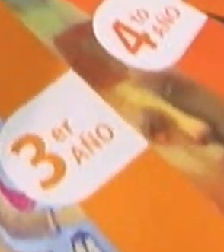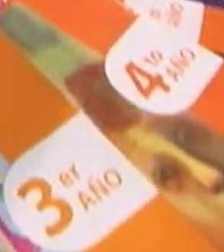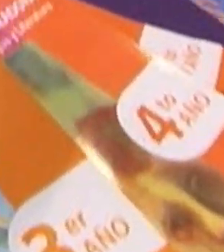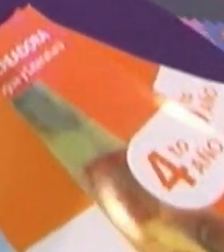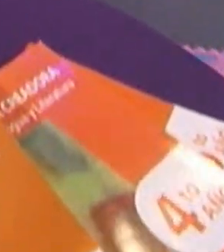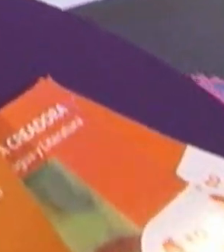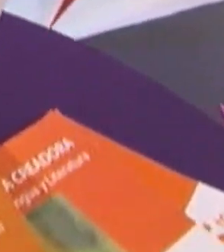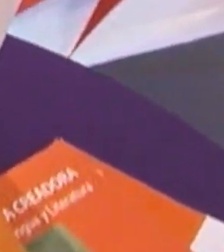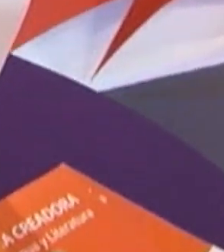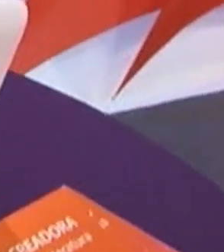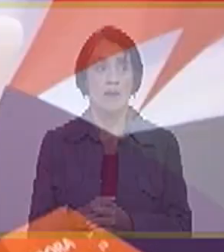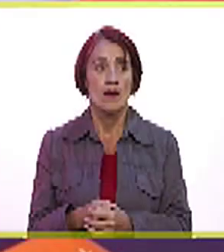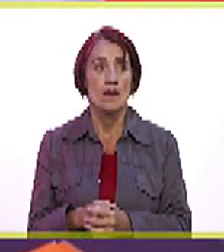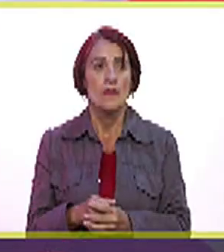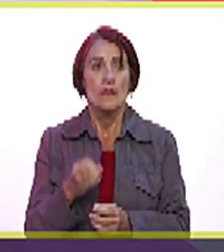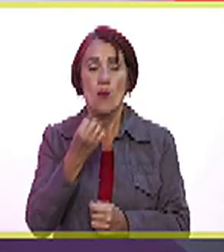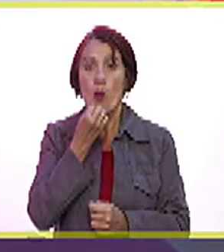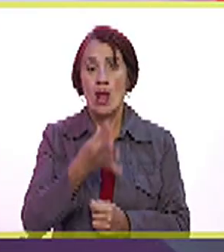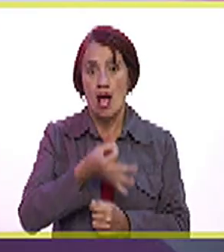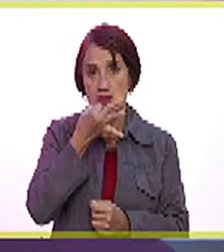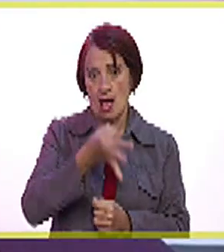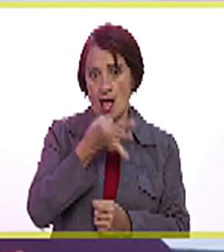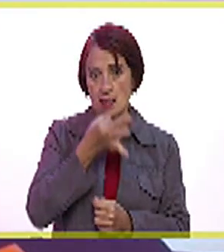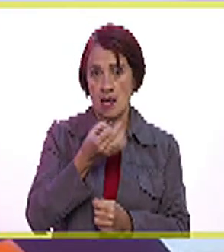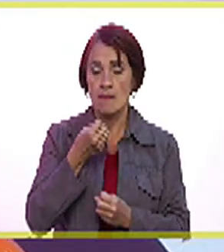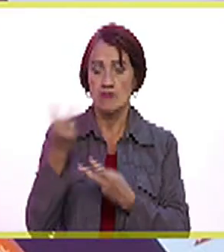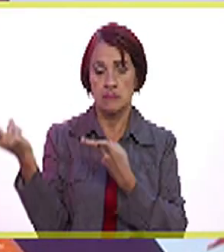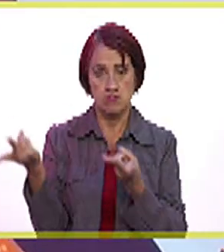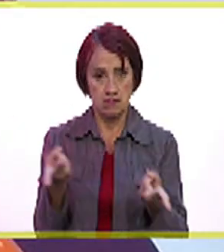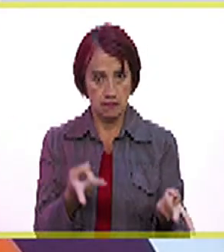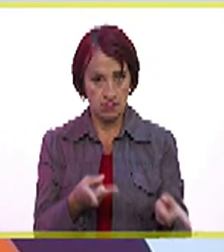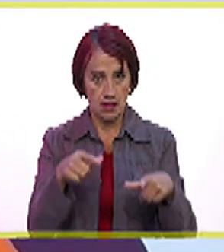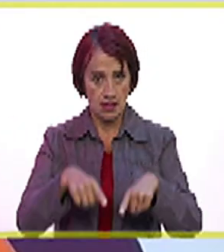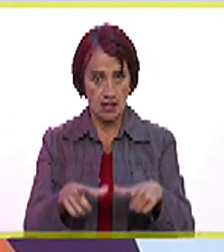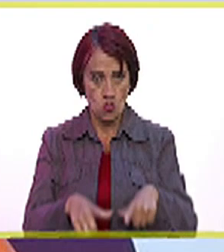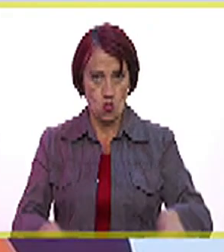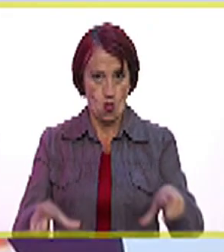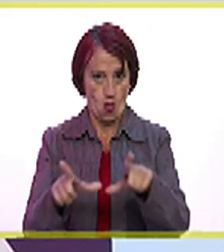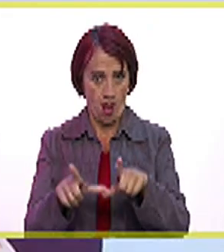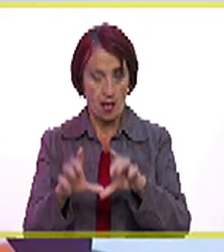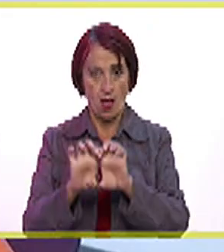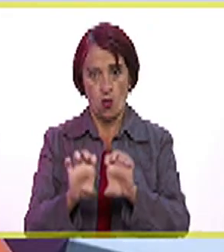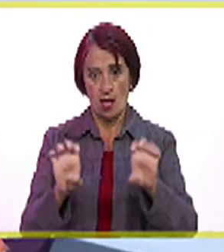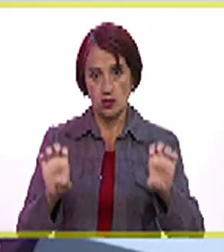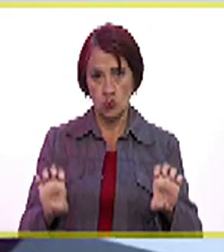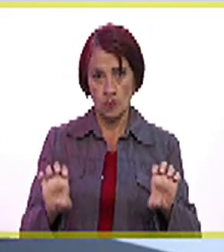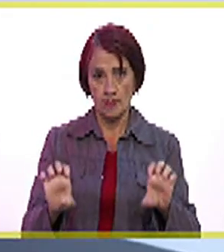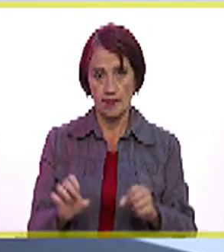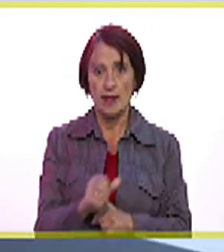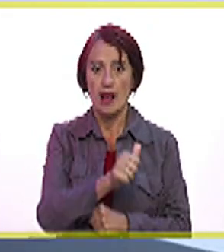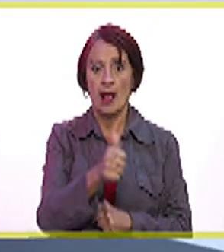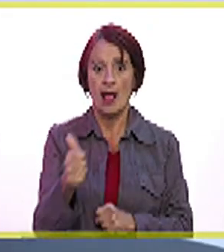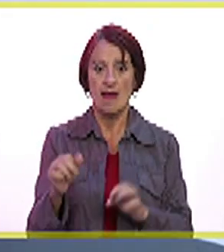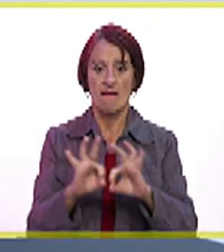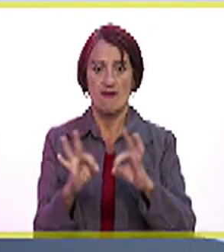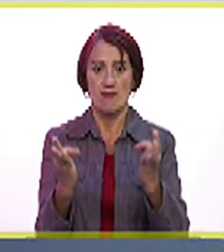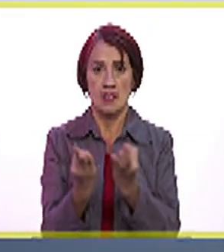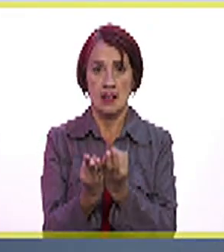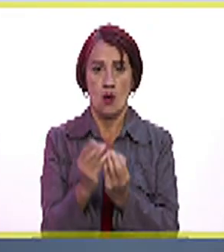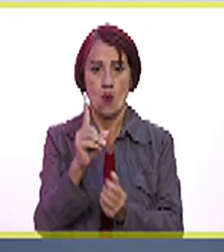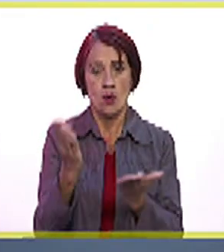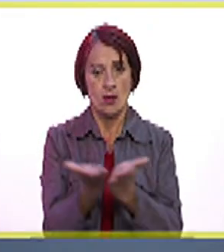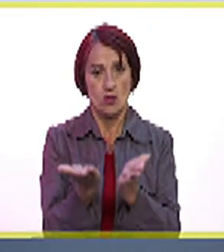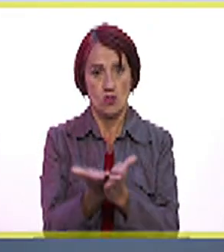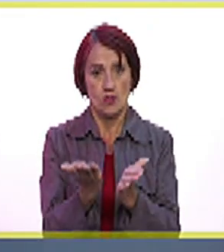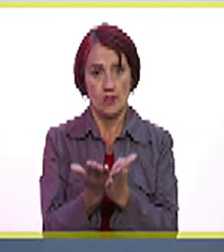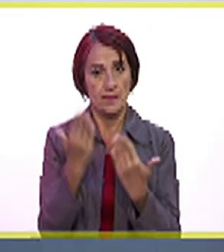Muy buenas tardes, familia venezolana. Sean bienvenidos una vez más a este espacio educativo de cada familia una escuela. Quien nos saluda